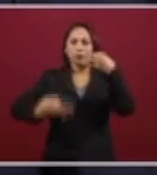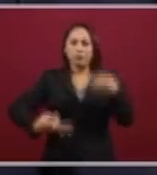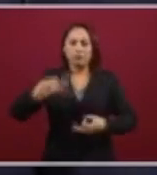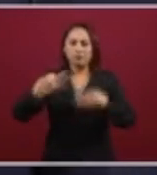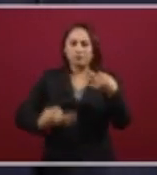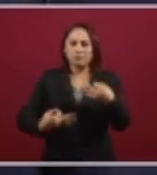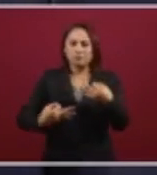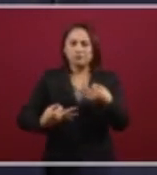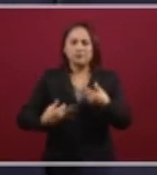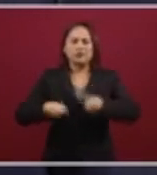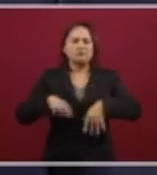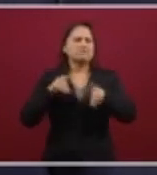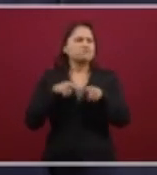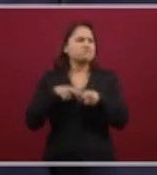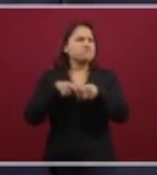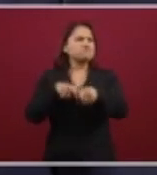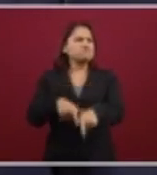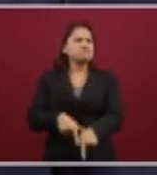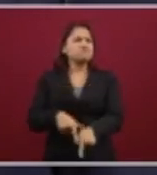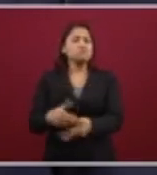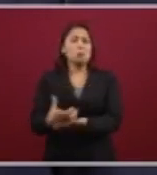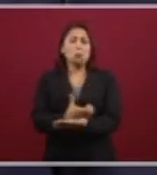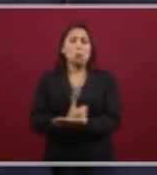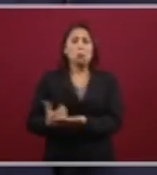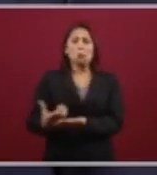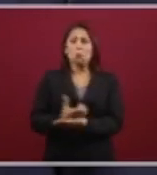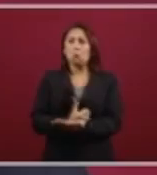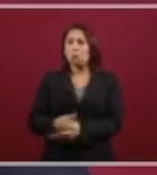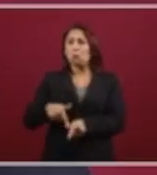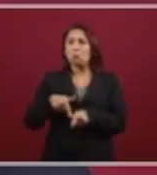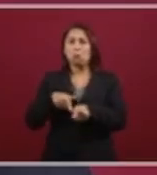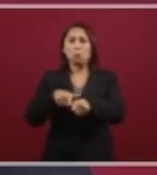quitar mi sueldo.